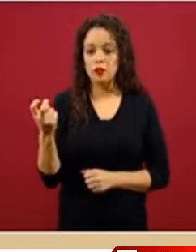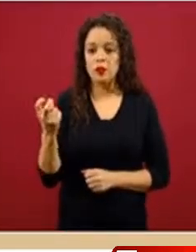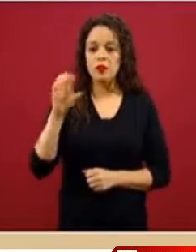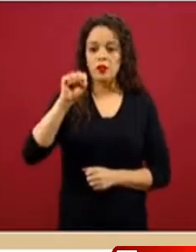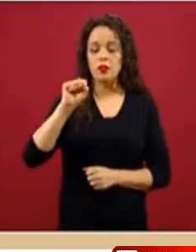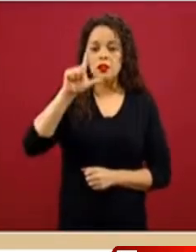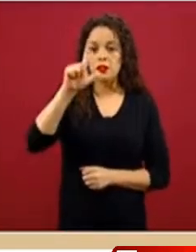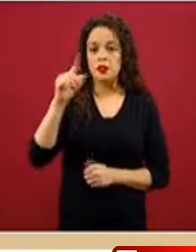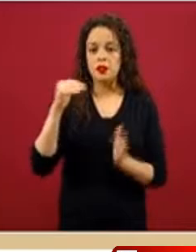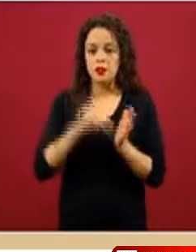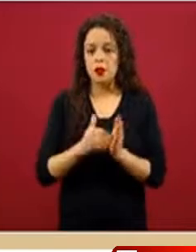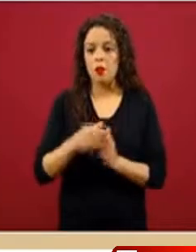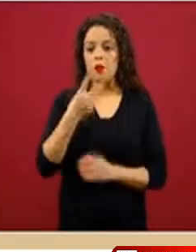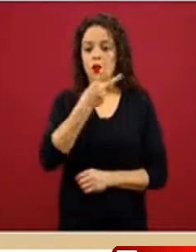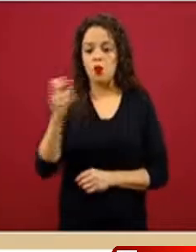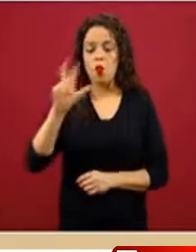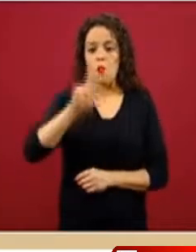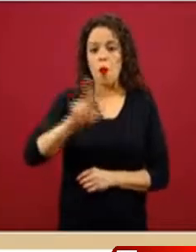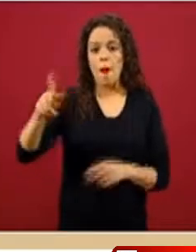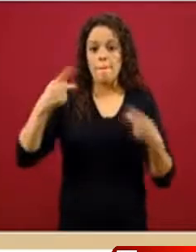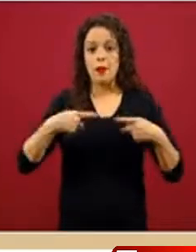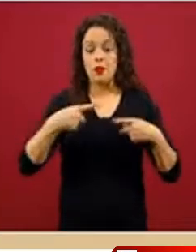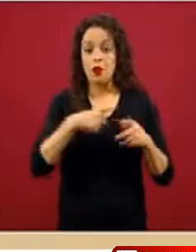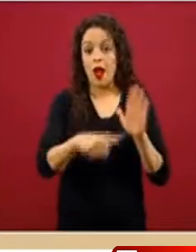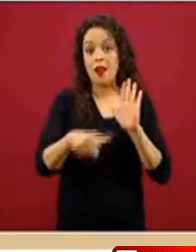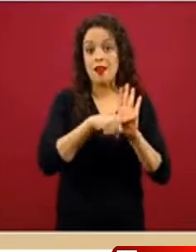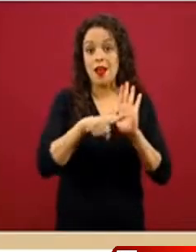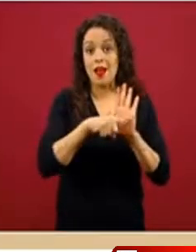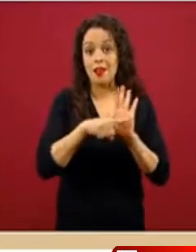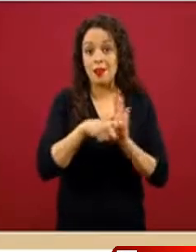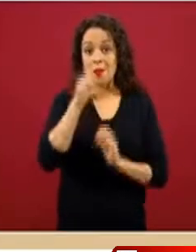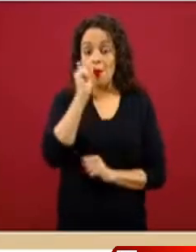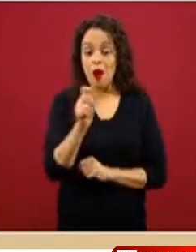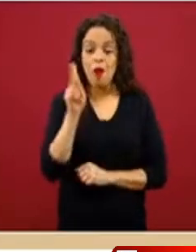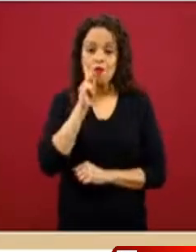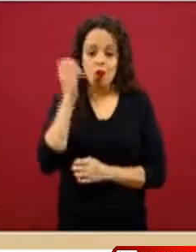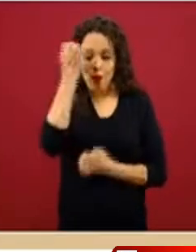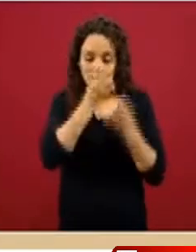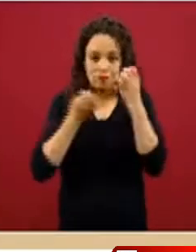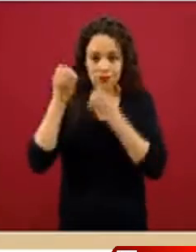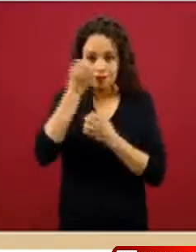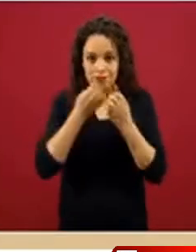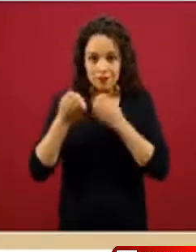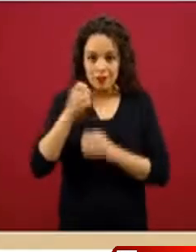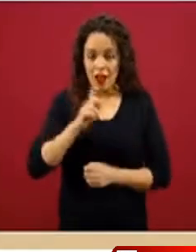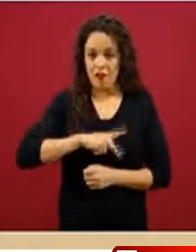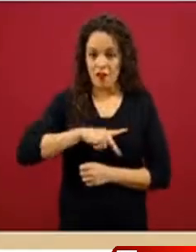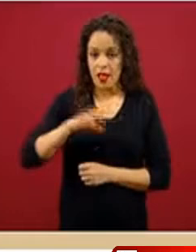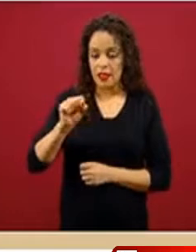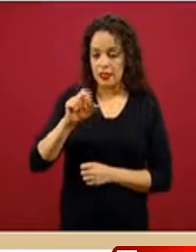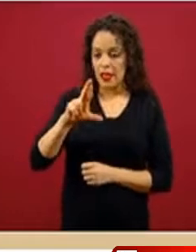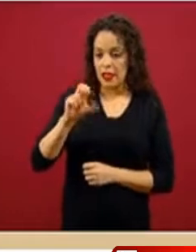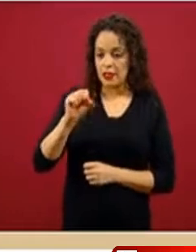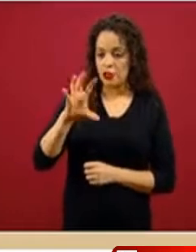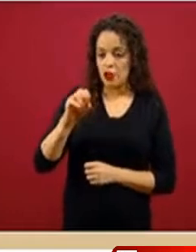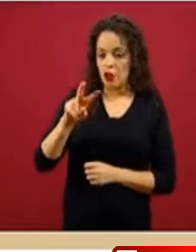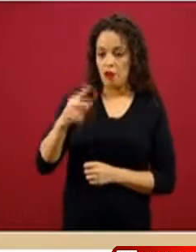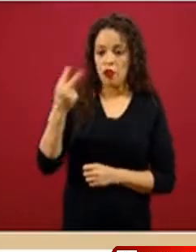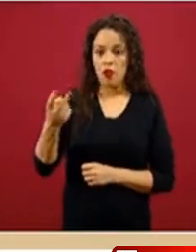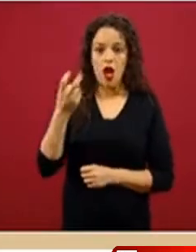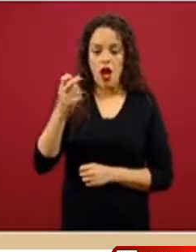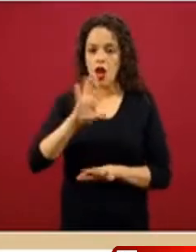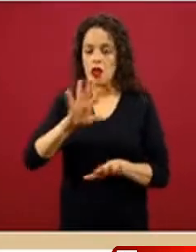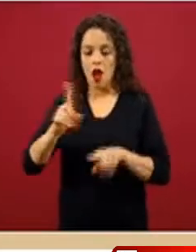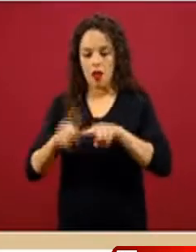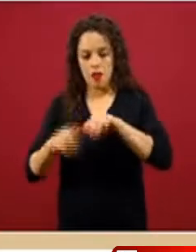267.288 personas dieron negativas a la prueba de SARS-CoV-2, por lo tanto se descartaron como casos de